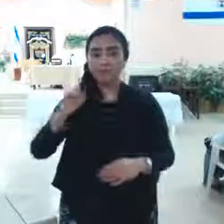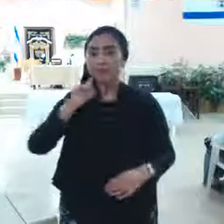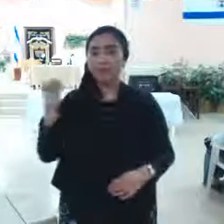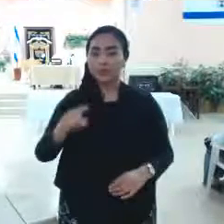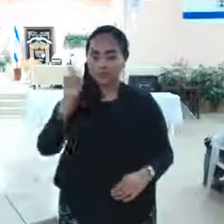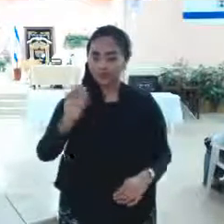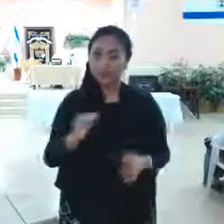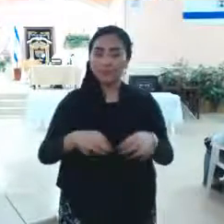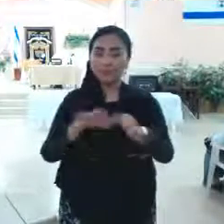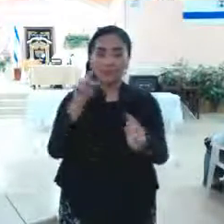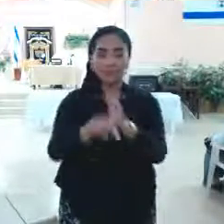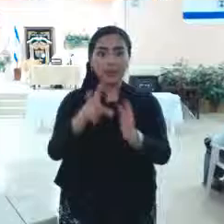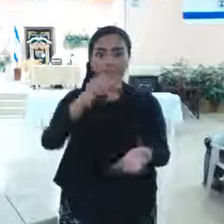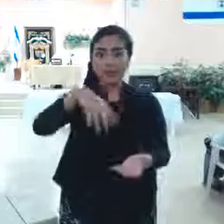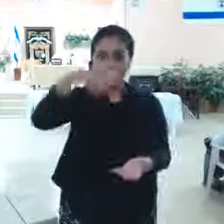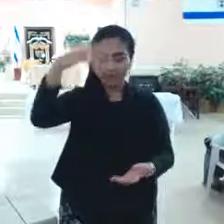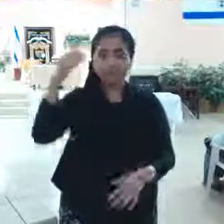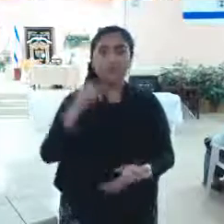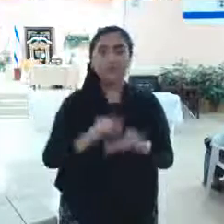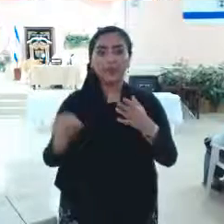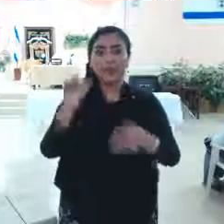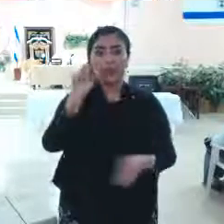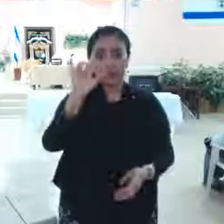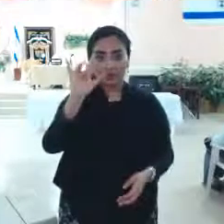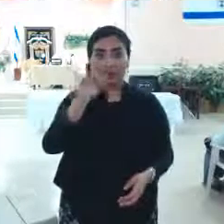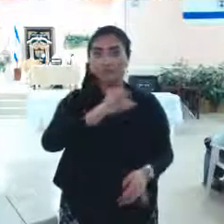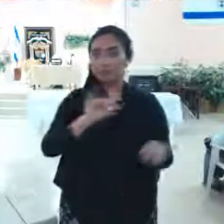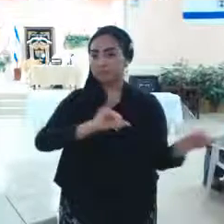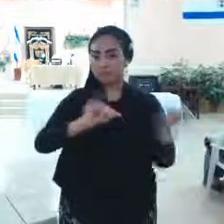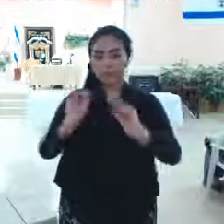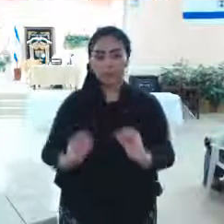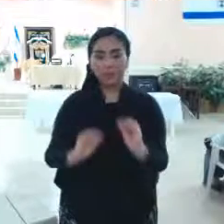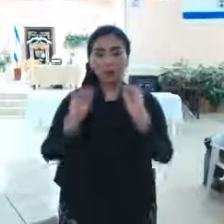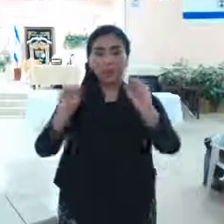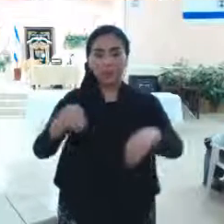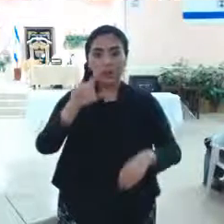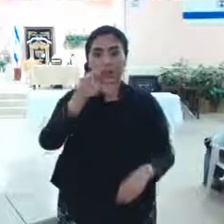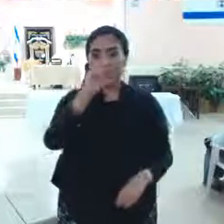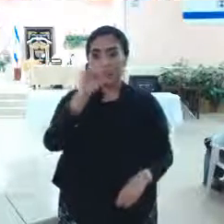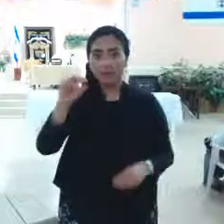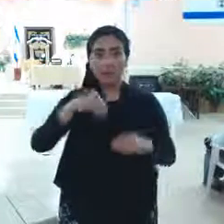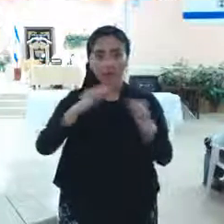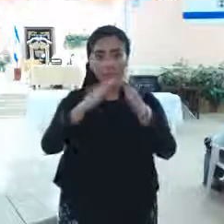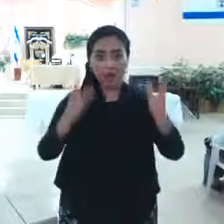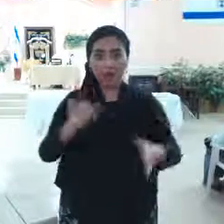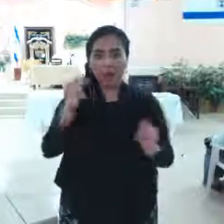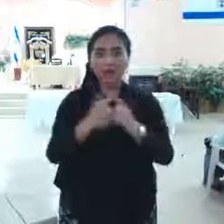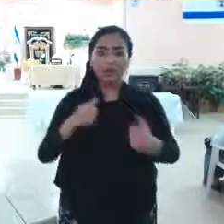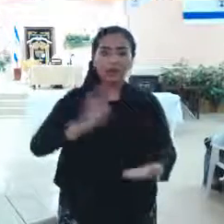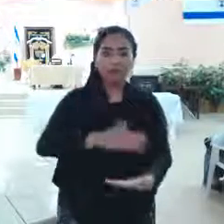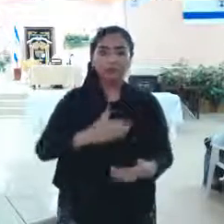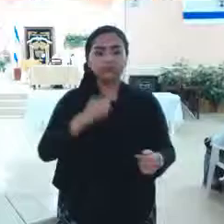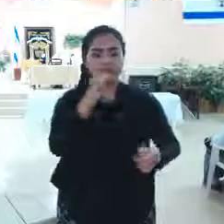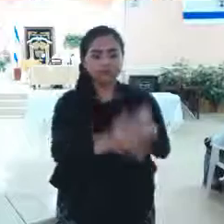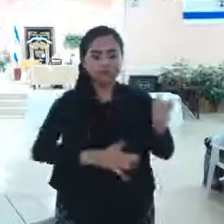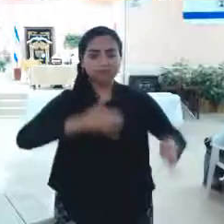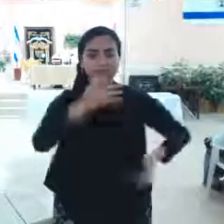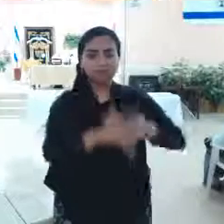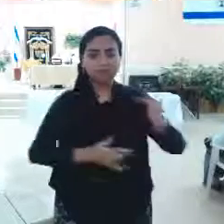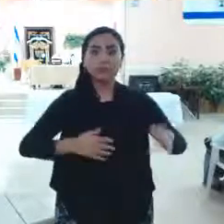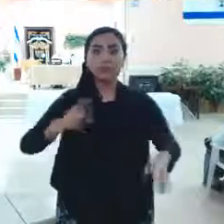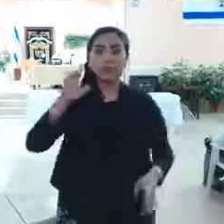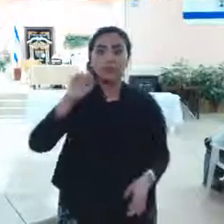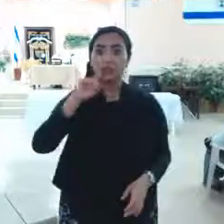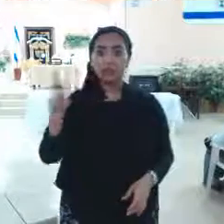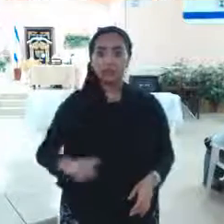el holocausto y la expiación. 25. 25. Puso también levitas en la casa de Yahweh con címbalos, salterios y arpas conforme al mandamiento